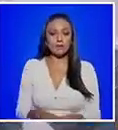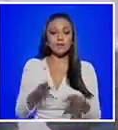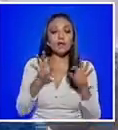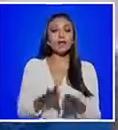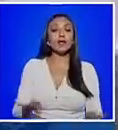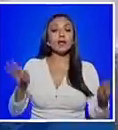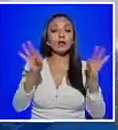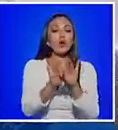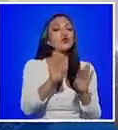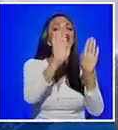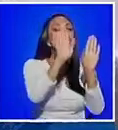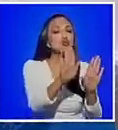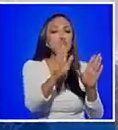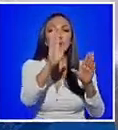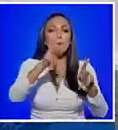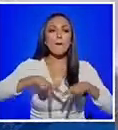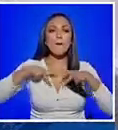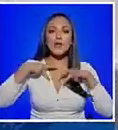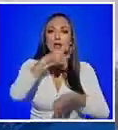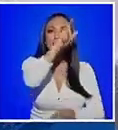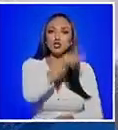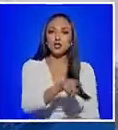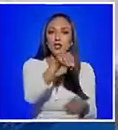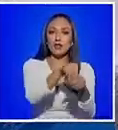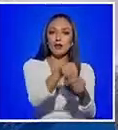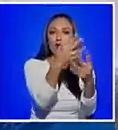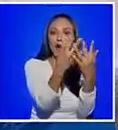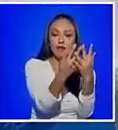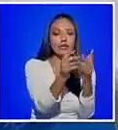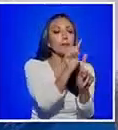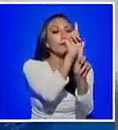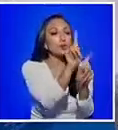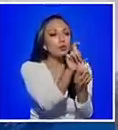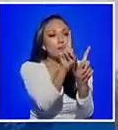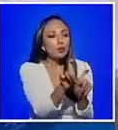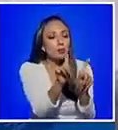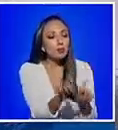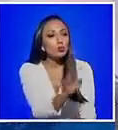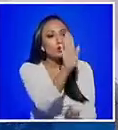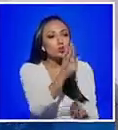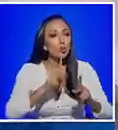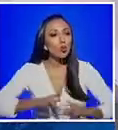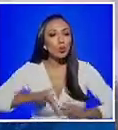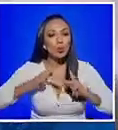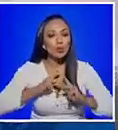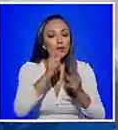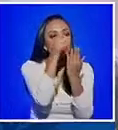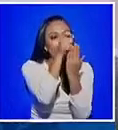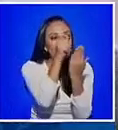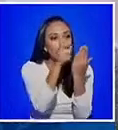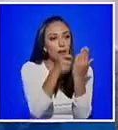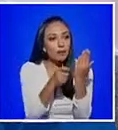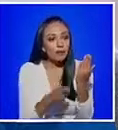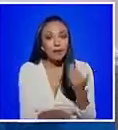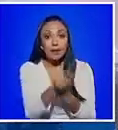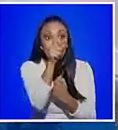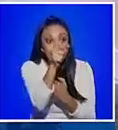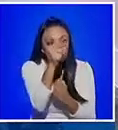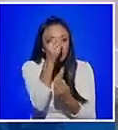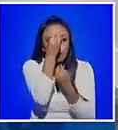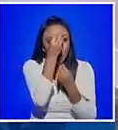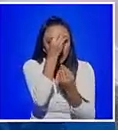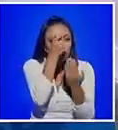de la vida intramuros de los privados de la libertad. Y esta vida intramuro obedece a varios aspectos que puedan presentarse. Y esos hallazgos